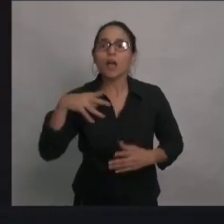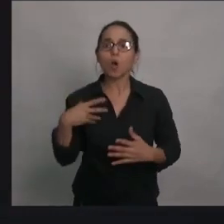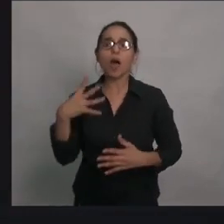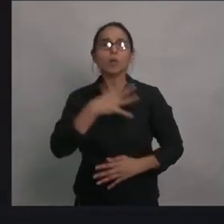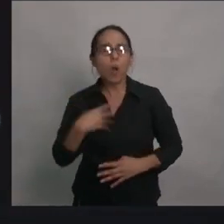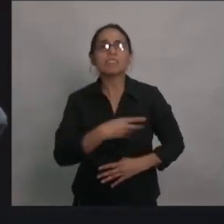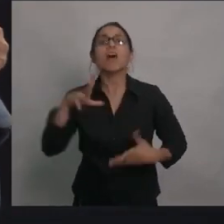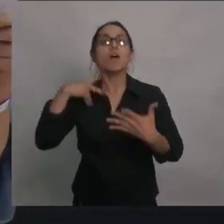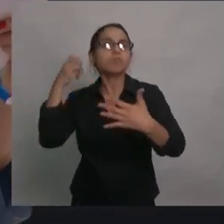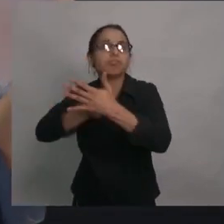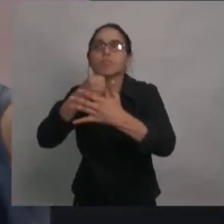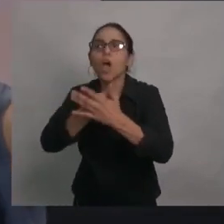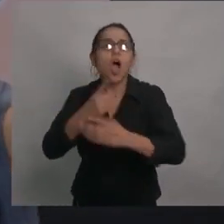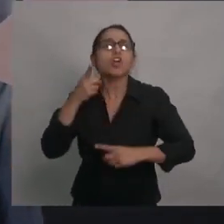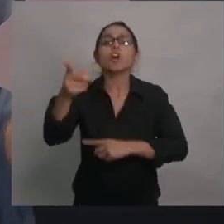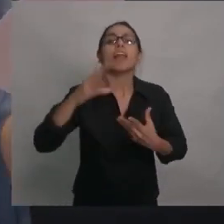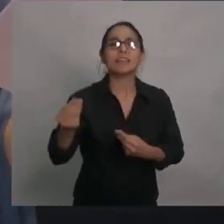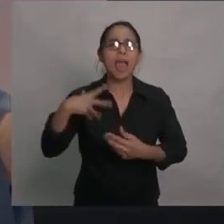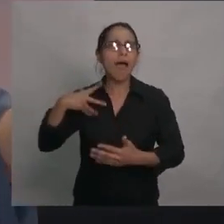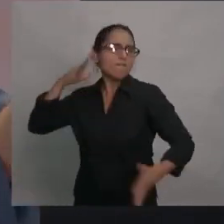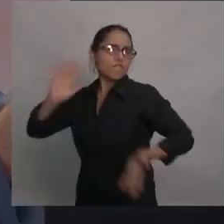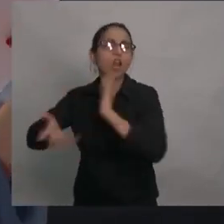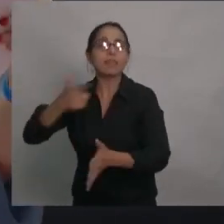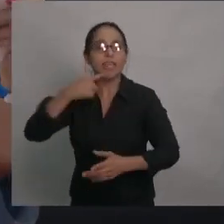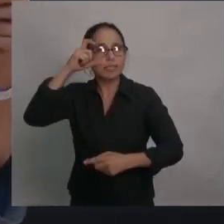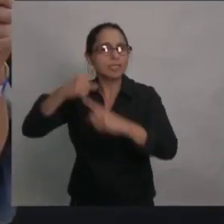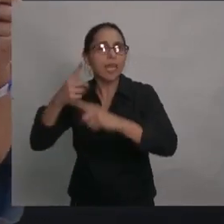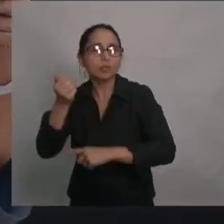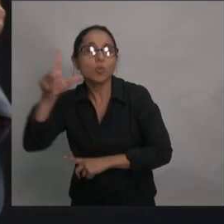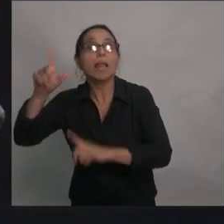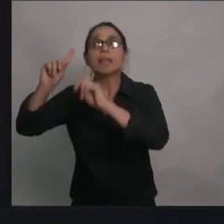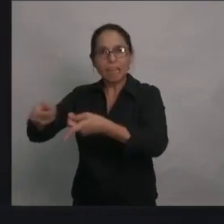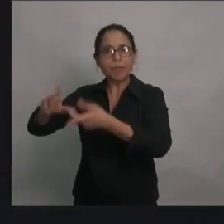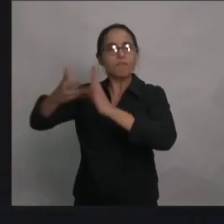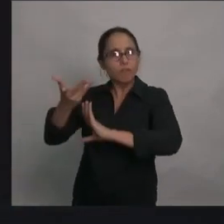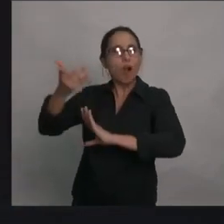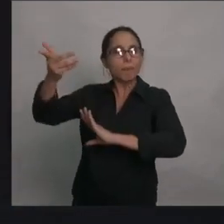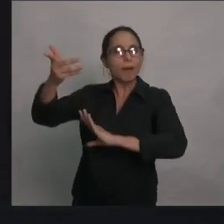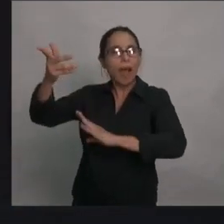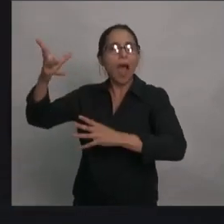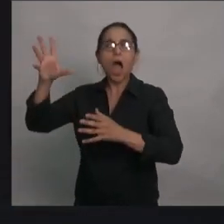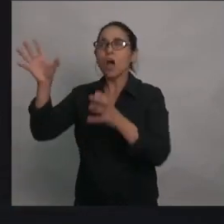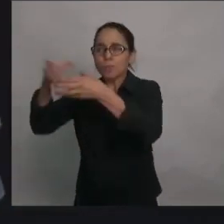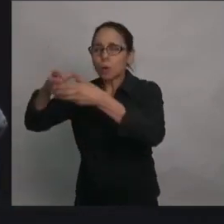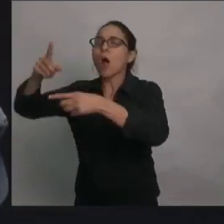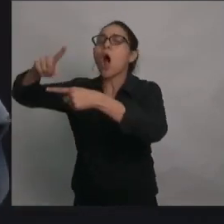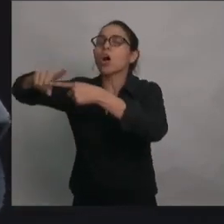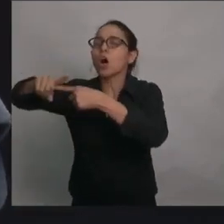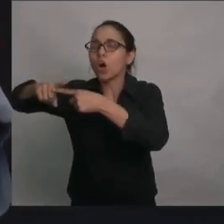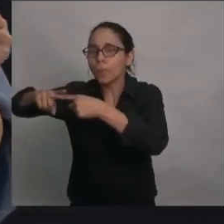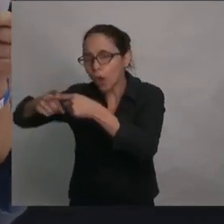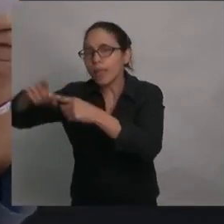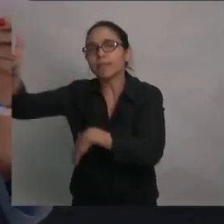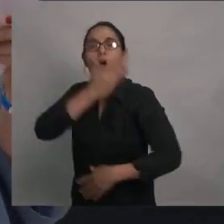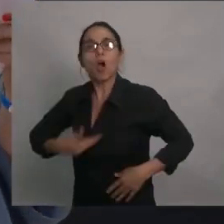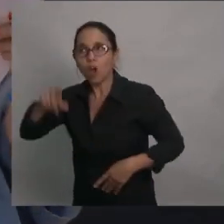violencia sexual, denuncia las privatizaciones y los ataques del gobierno de la Unión Demócrata Croata y lucha